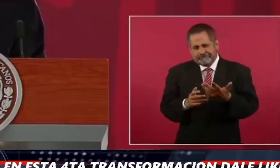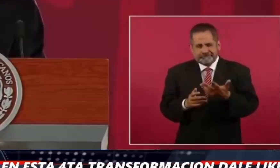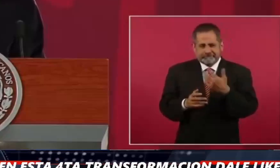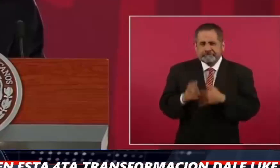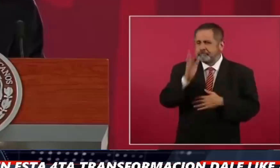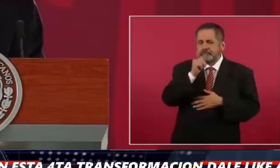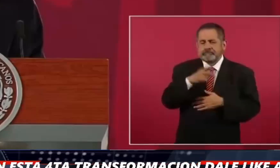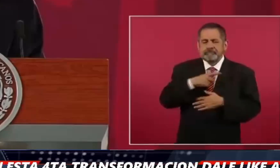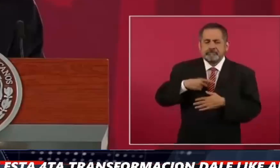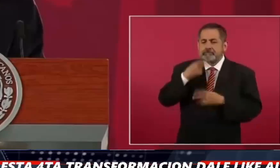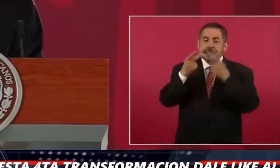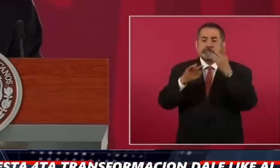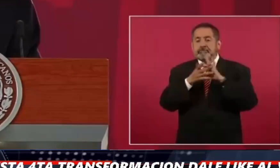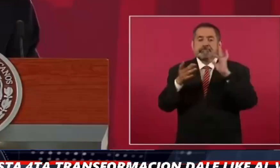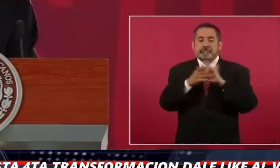debo